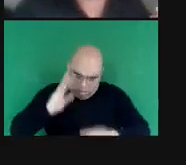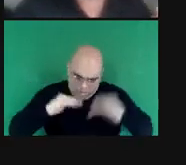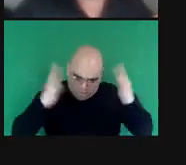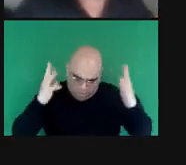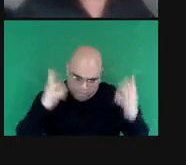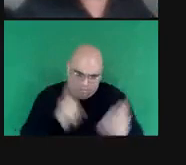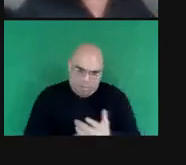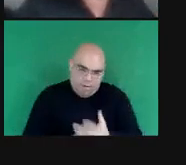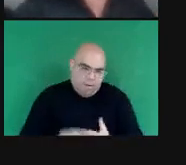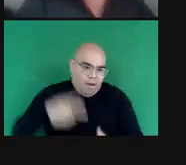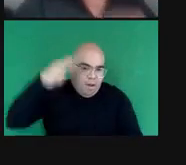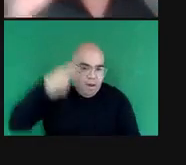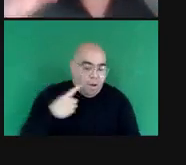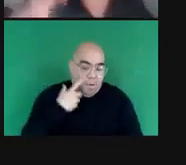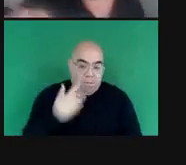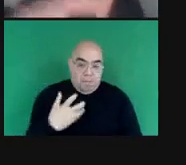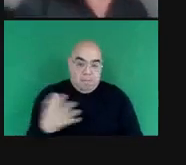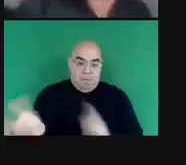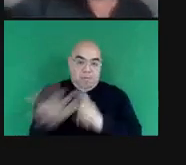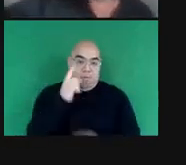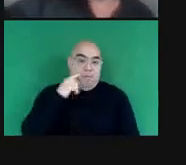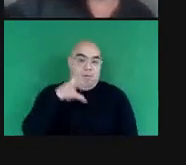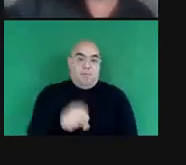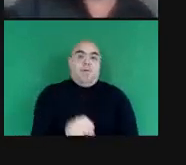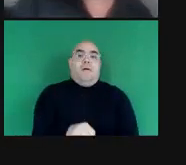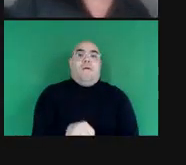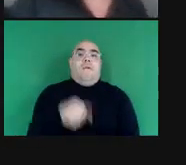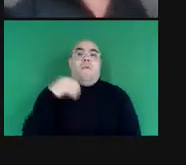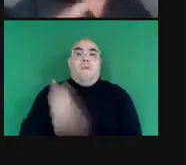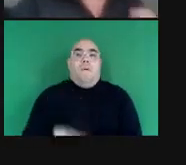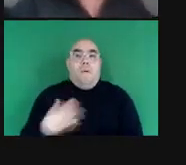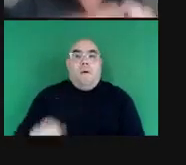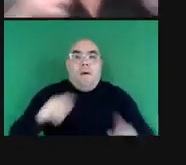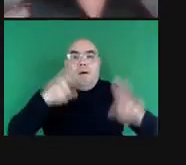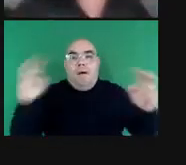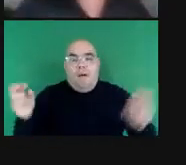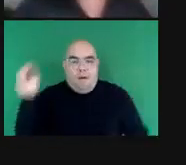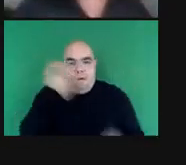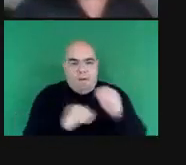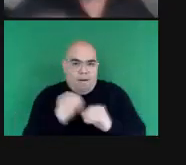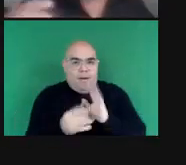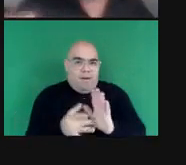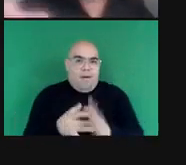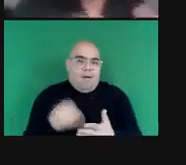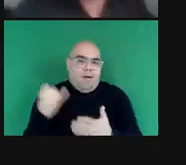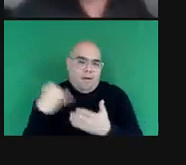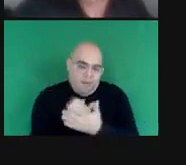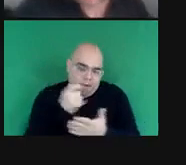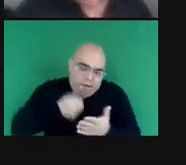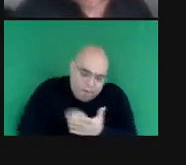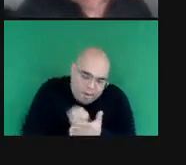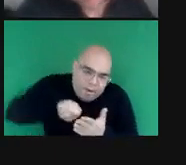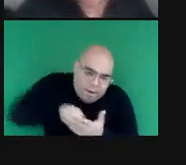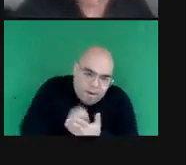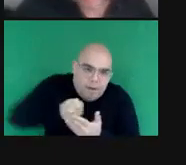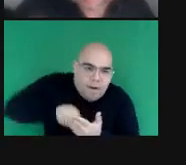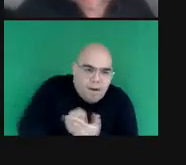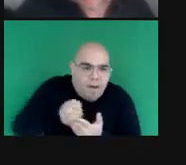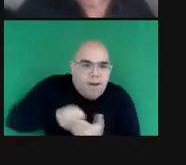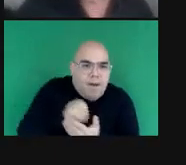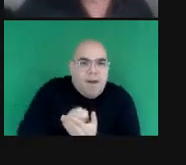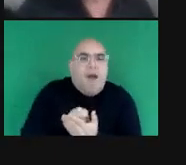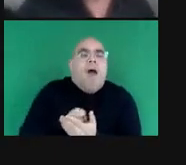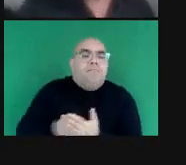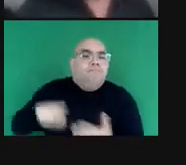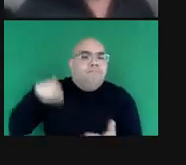con el descubrir, un poco como descubrir el David que está metido en la piedra y no tallarlo o conformarlo a su